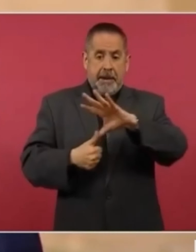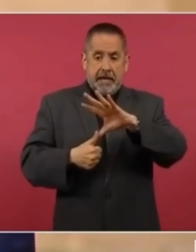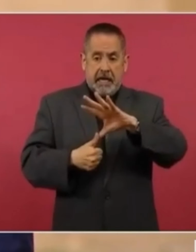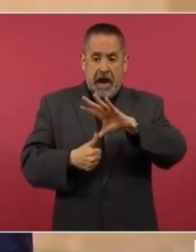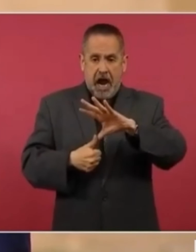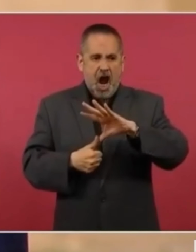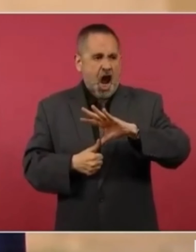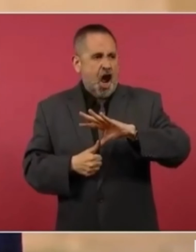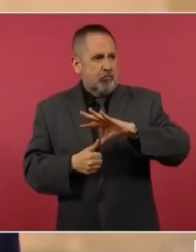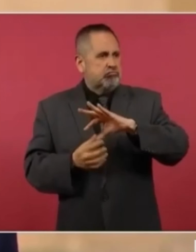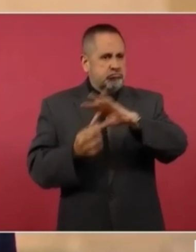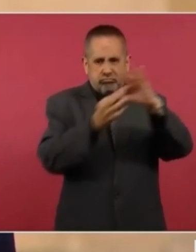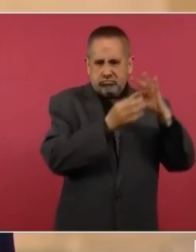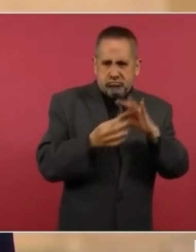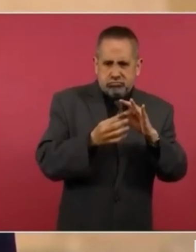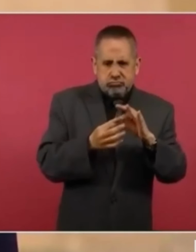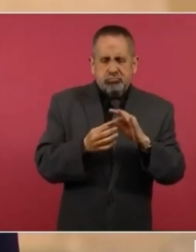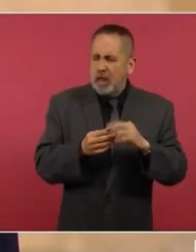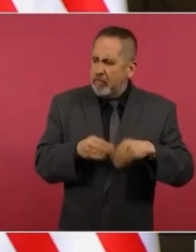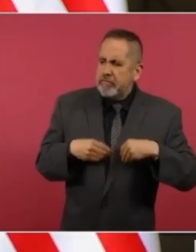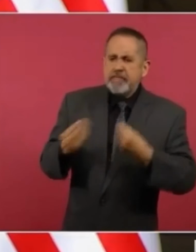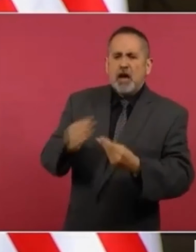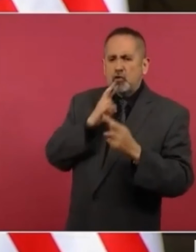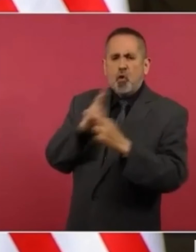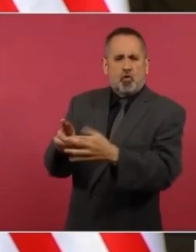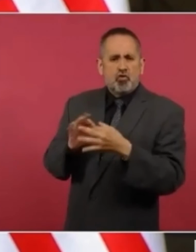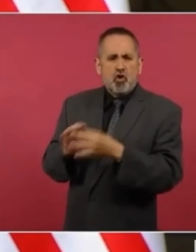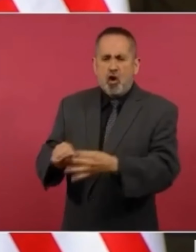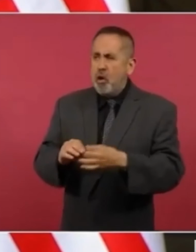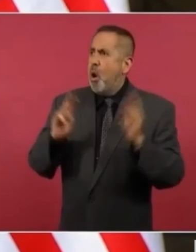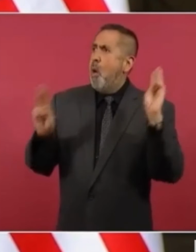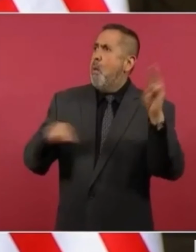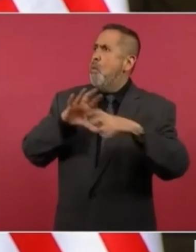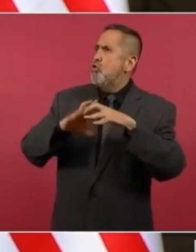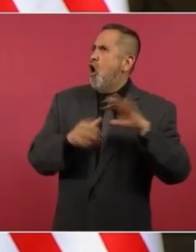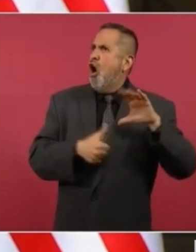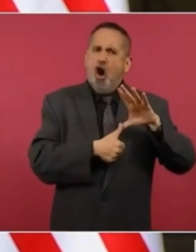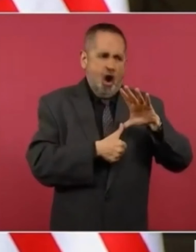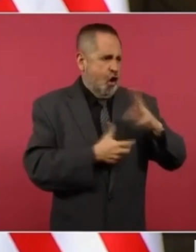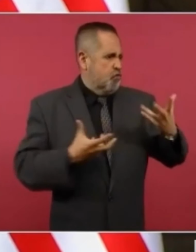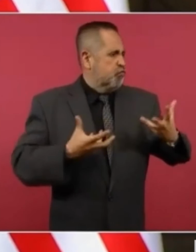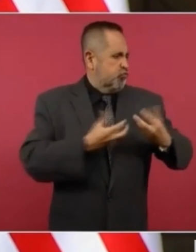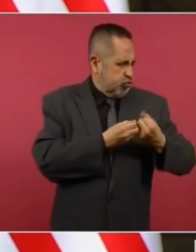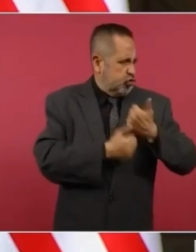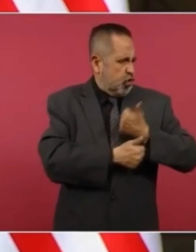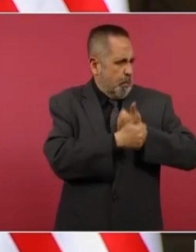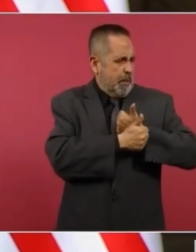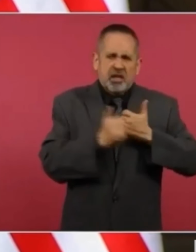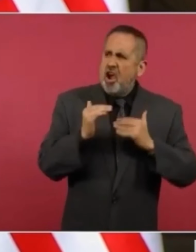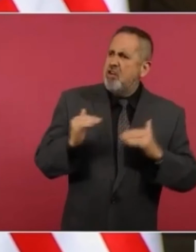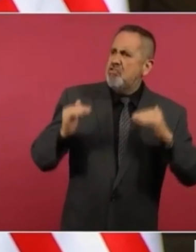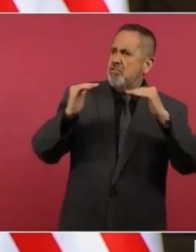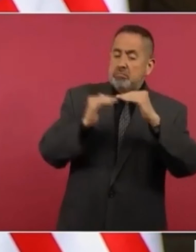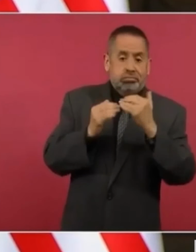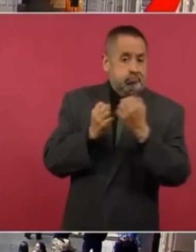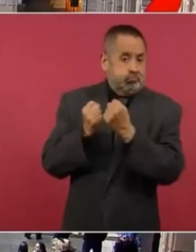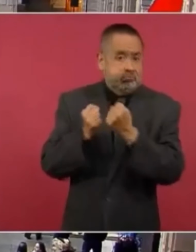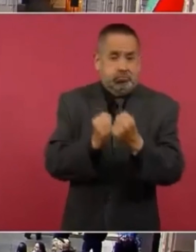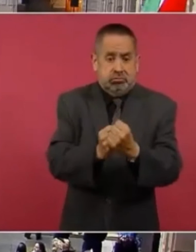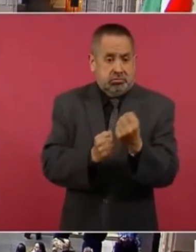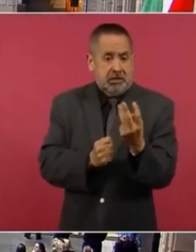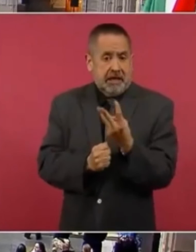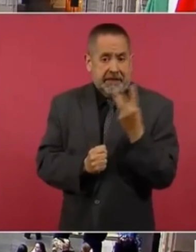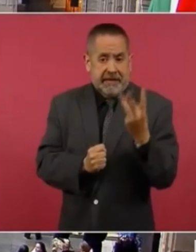como solución, como competencia ante el resto del mundo, representa una fuerza sólida para nuestras